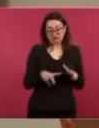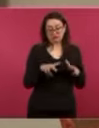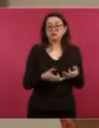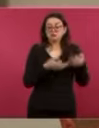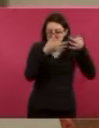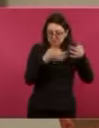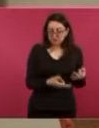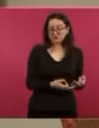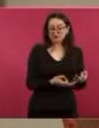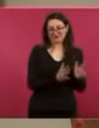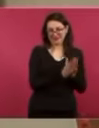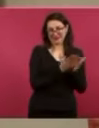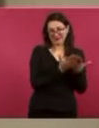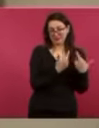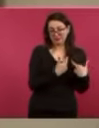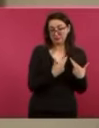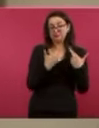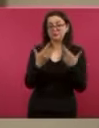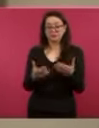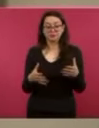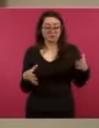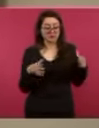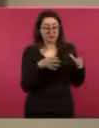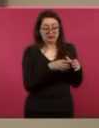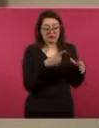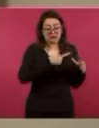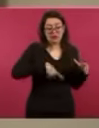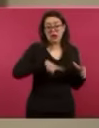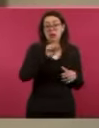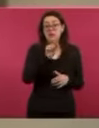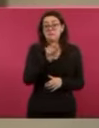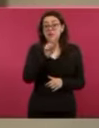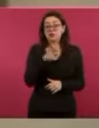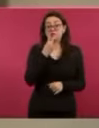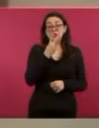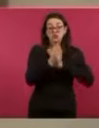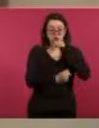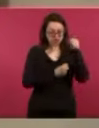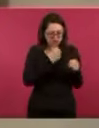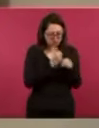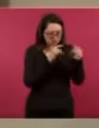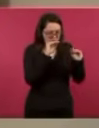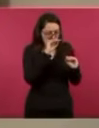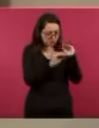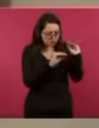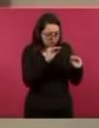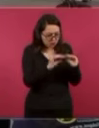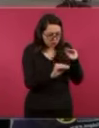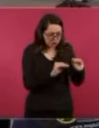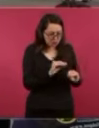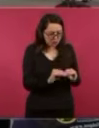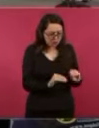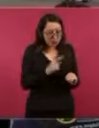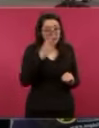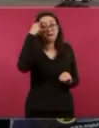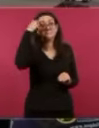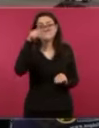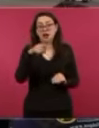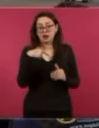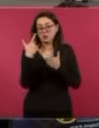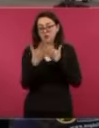libros, llevan 22 años trabajando en el relanzamiento, como para que una presunta defraudadora